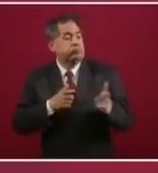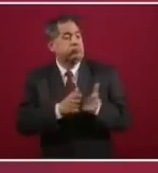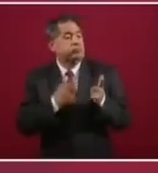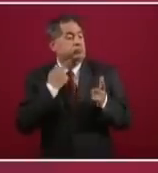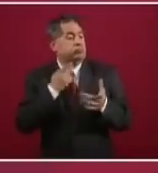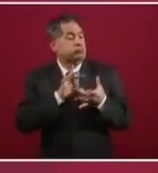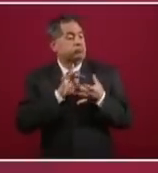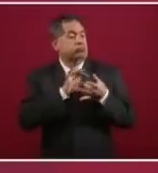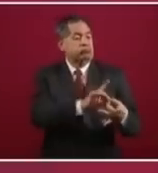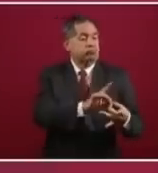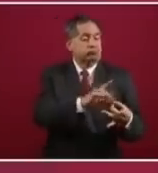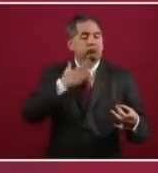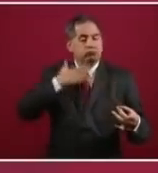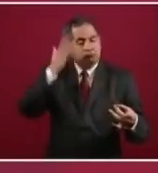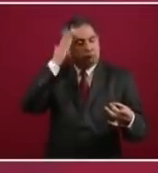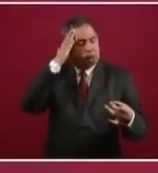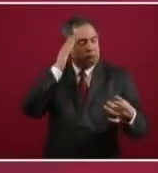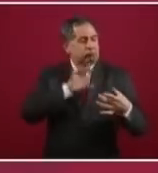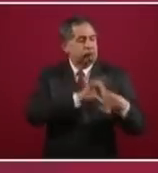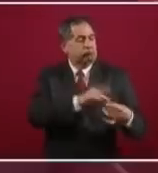era el líder del partido,